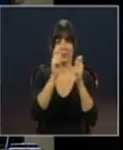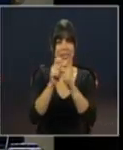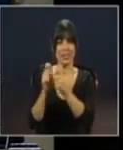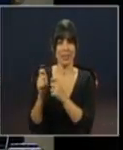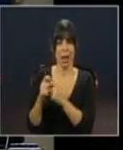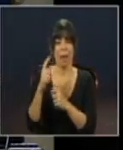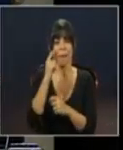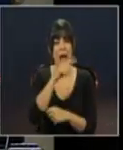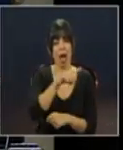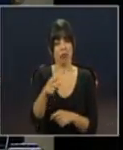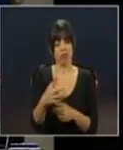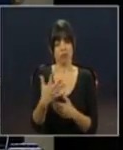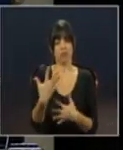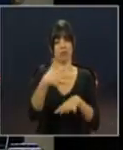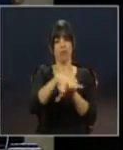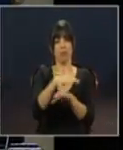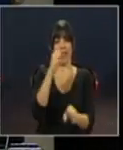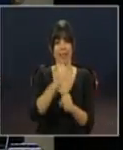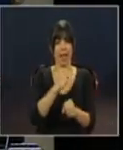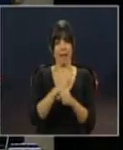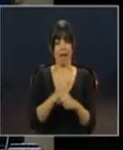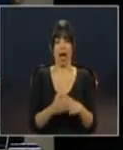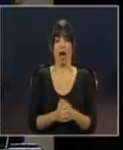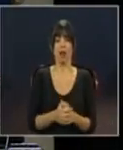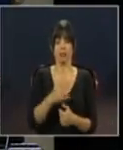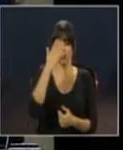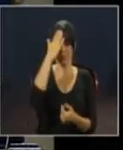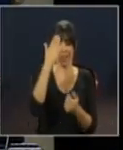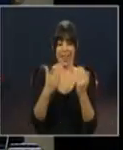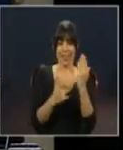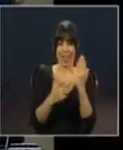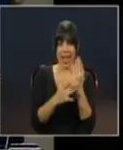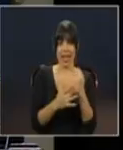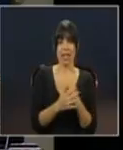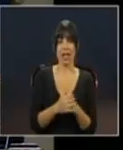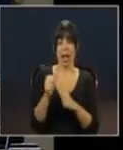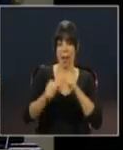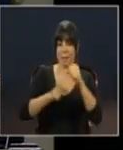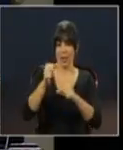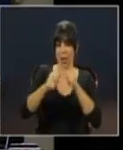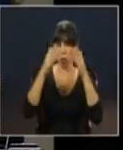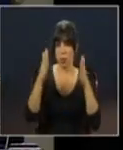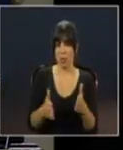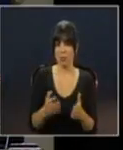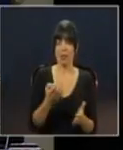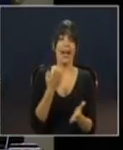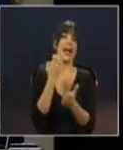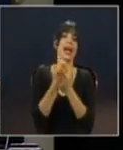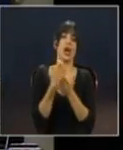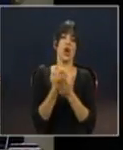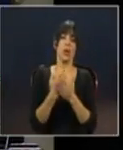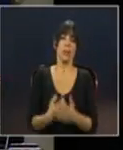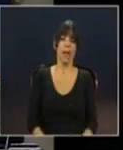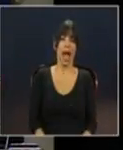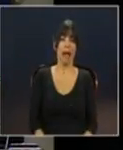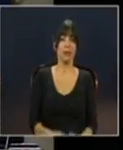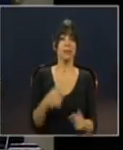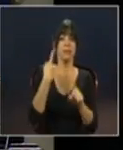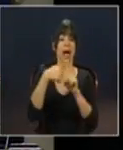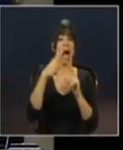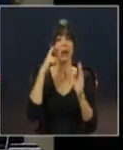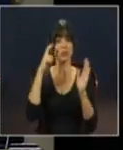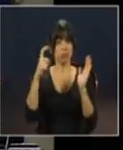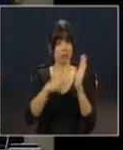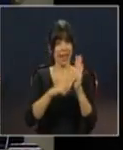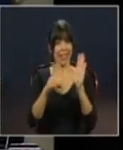para la inclusión laboral, la formación técnica, el emprendedurismo, la economía y el